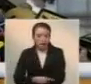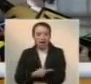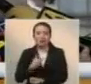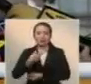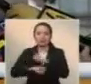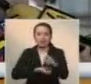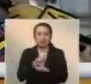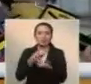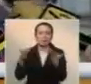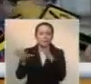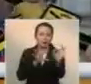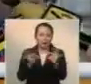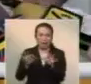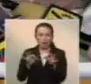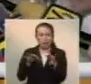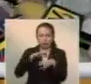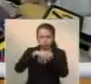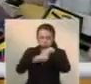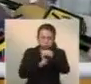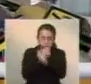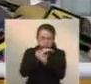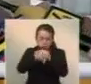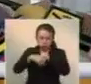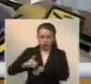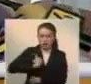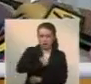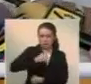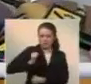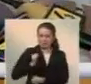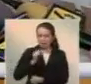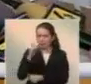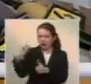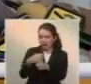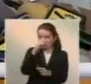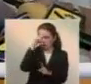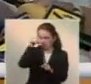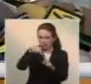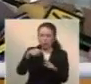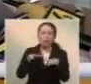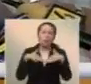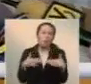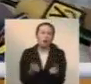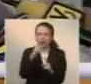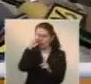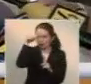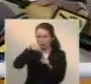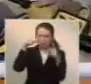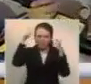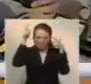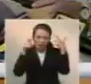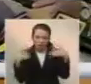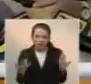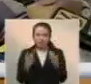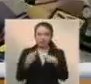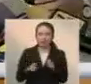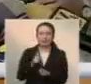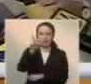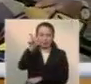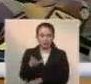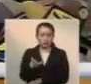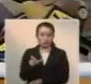olla en el 6CPC para lograr este objetivo. ¿Cuál era el objetivo, Chávez, de la olla? Bueno, inhabilitar a este humilde